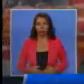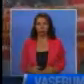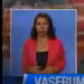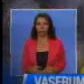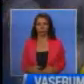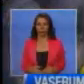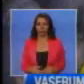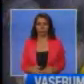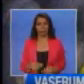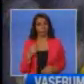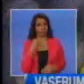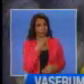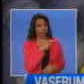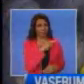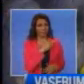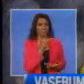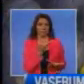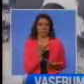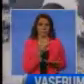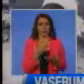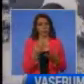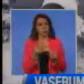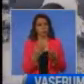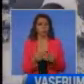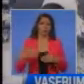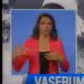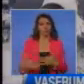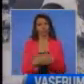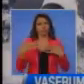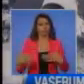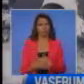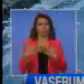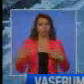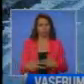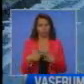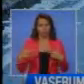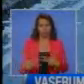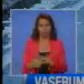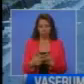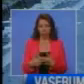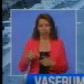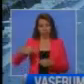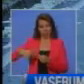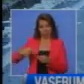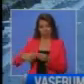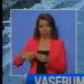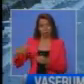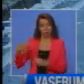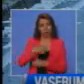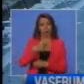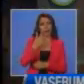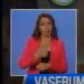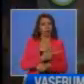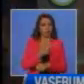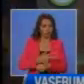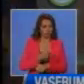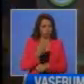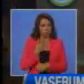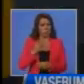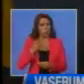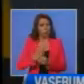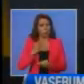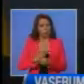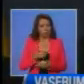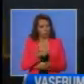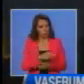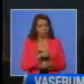mirar estas imágenes en medio de una concurrida carretera a menos de 3 horas de la capital es Casi impensable dice el gerente de